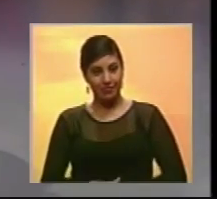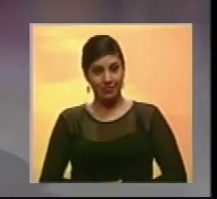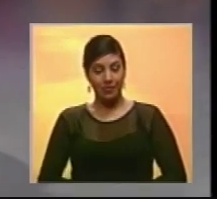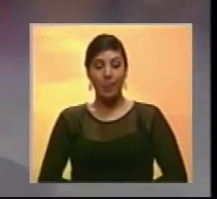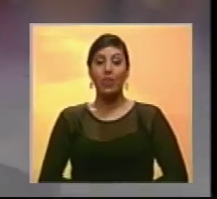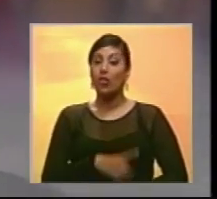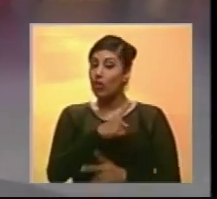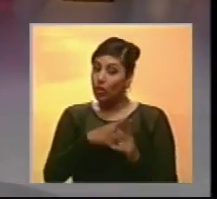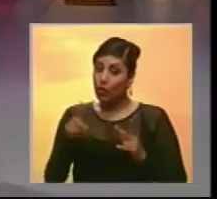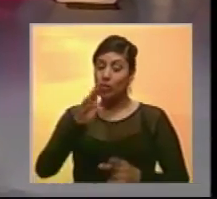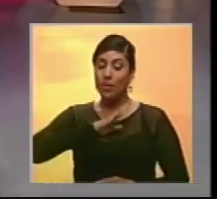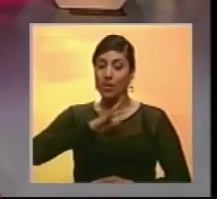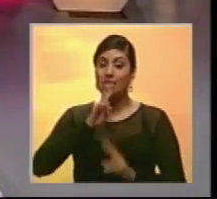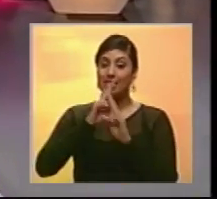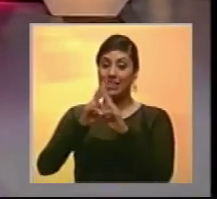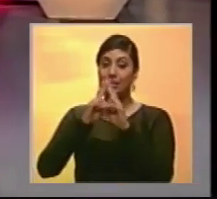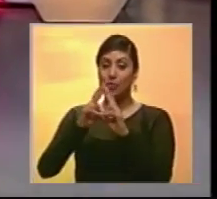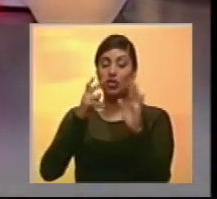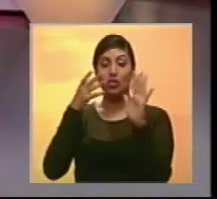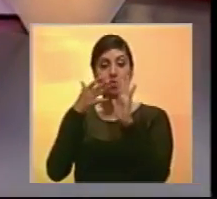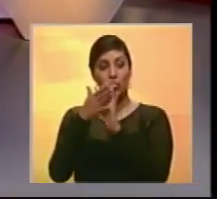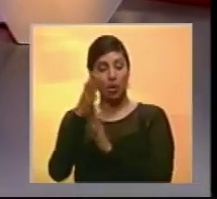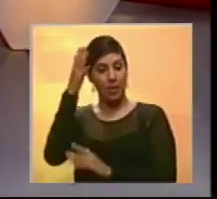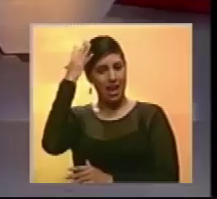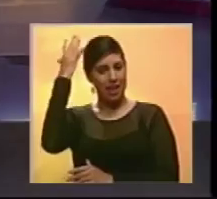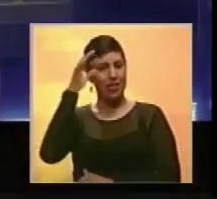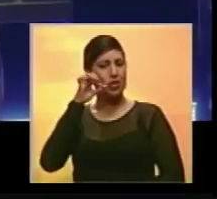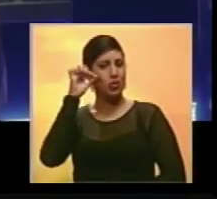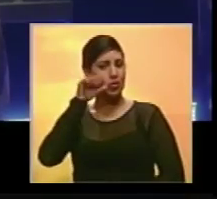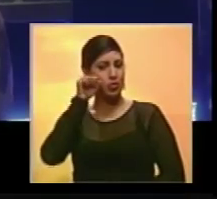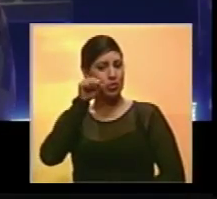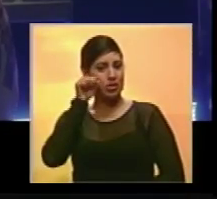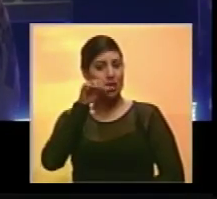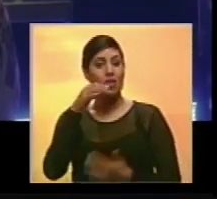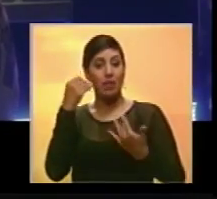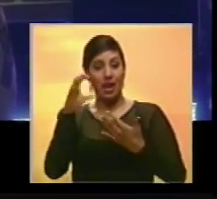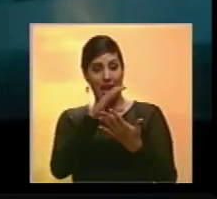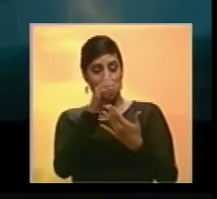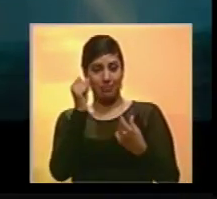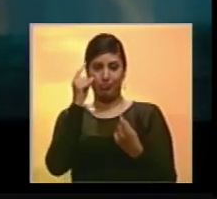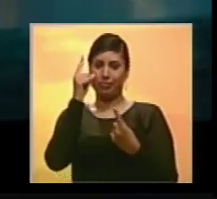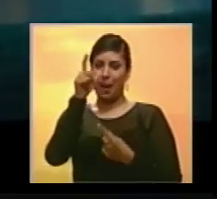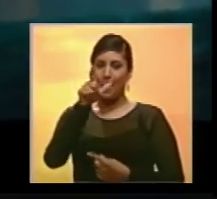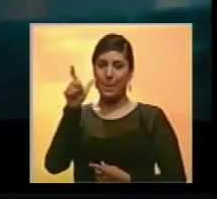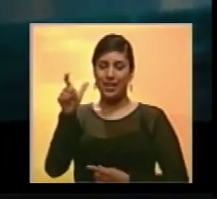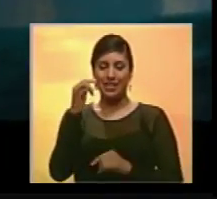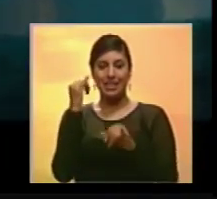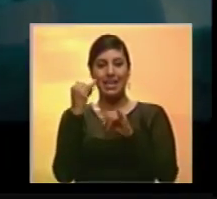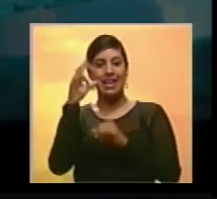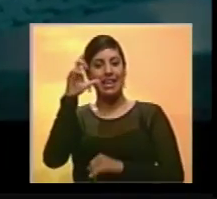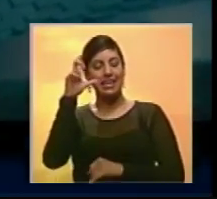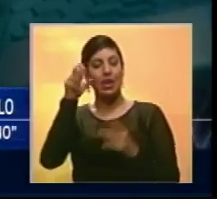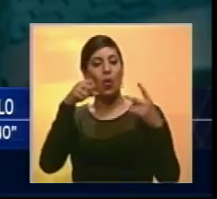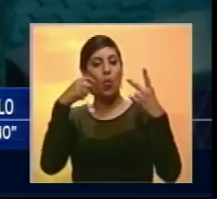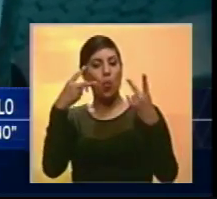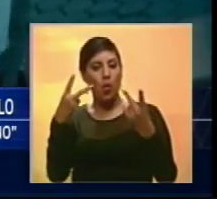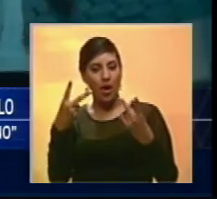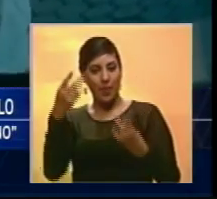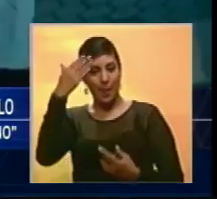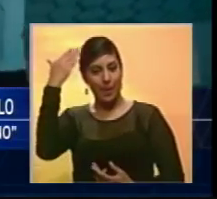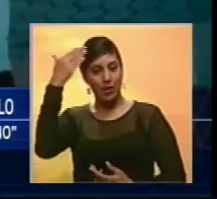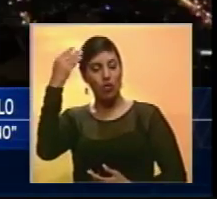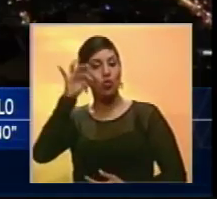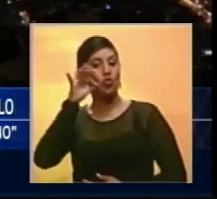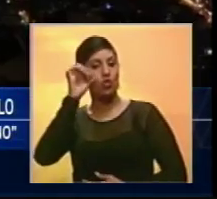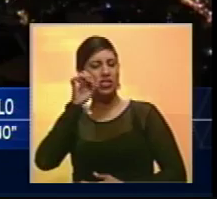Y J Balvin respondió a las críticas por su cabello color rosado. El cantante sorprendió a sus seguidores en Instagram con su nuevo look, por lo que varios